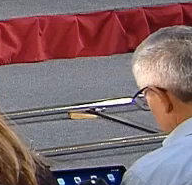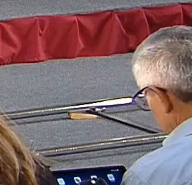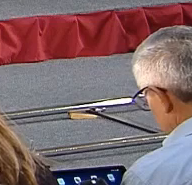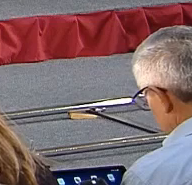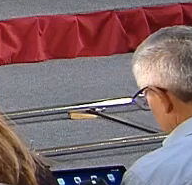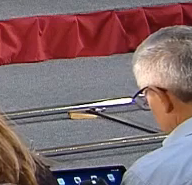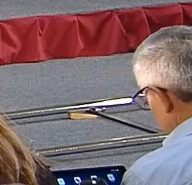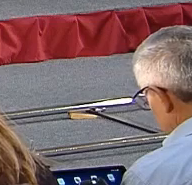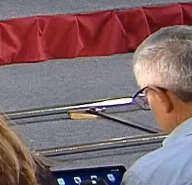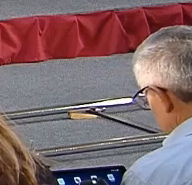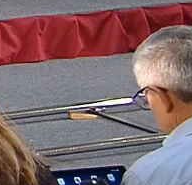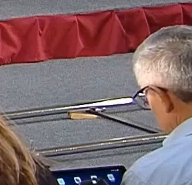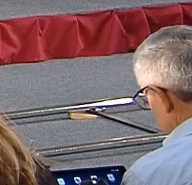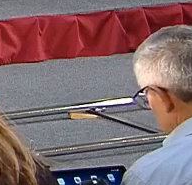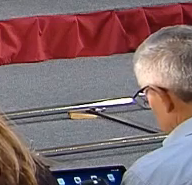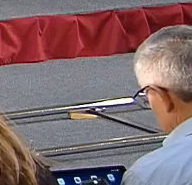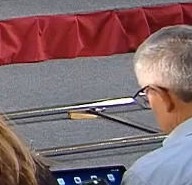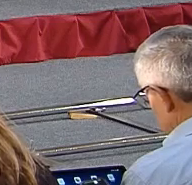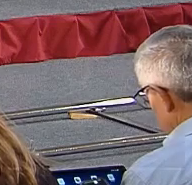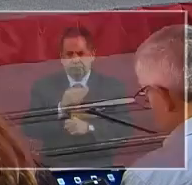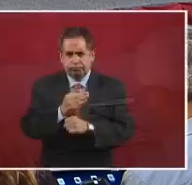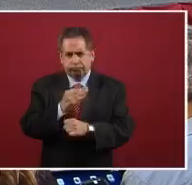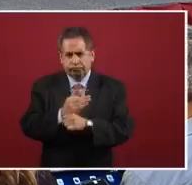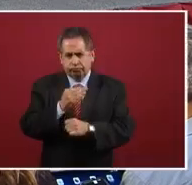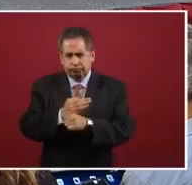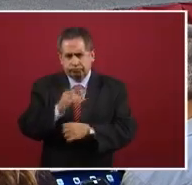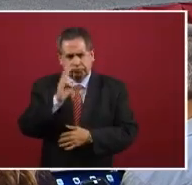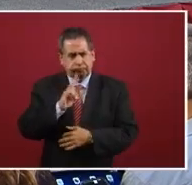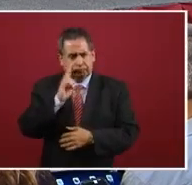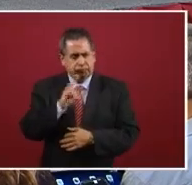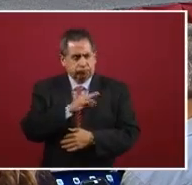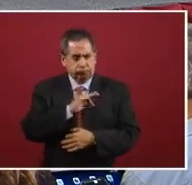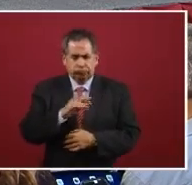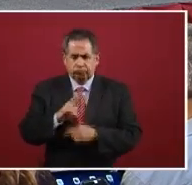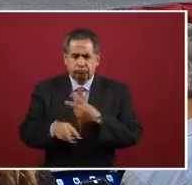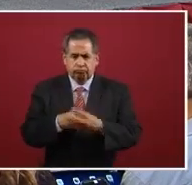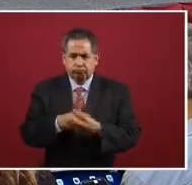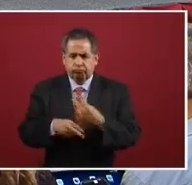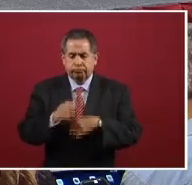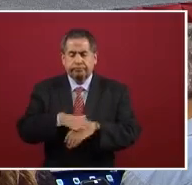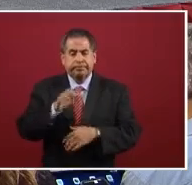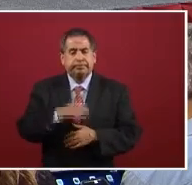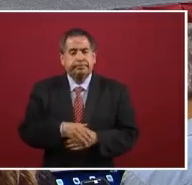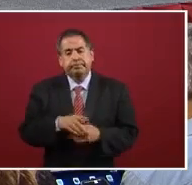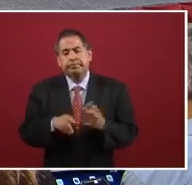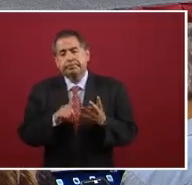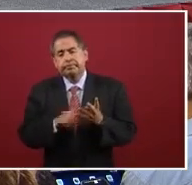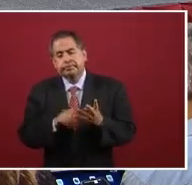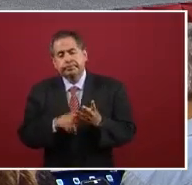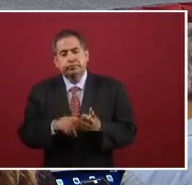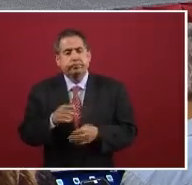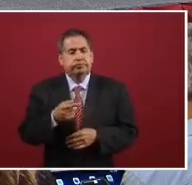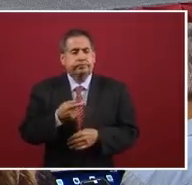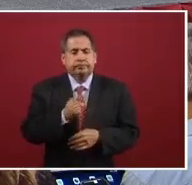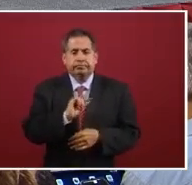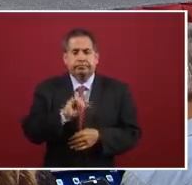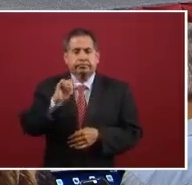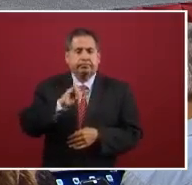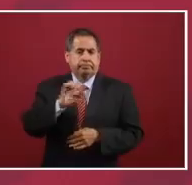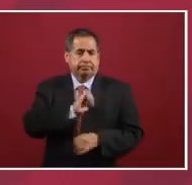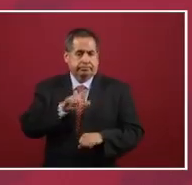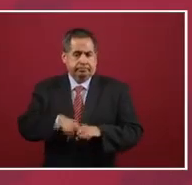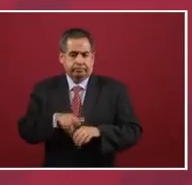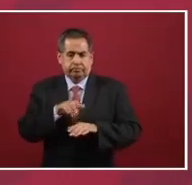procurando de que aumente la producción y tengamos excedentes. Acerca de las especialidades